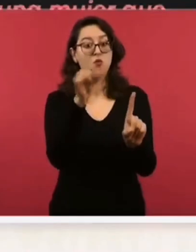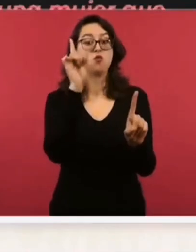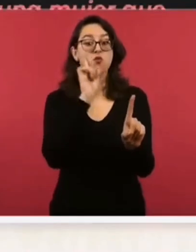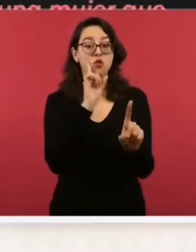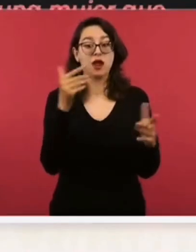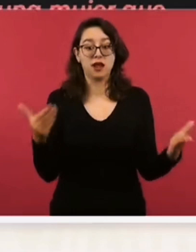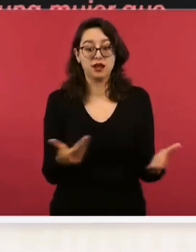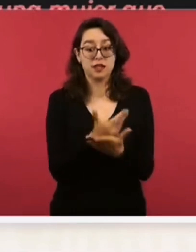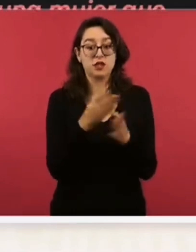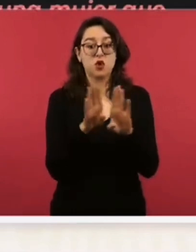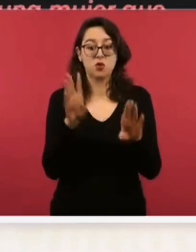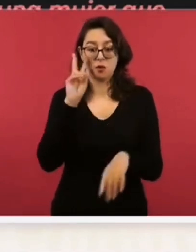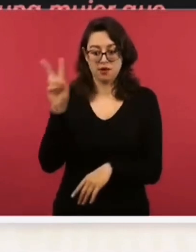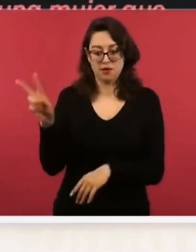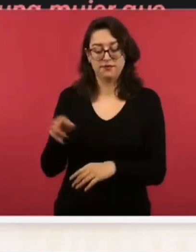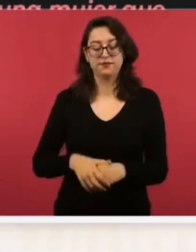un pueblo de Hidalgo.